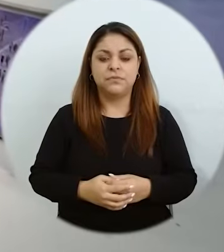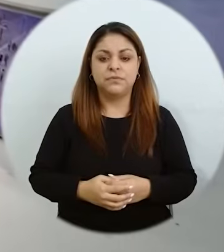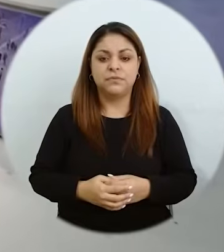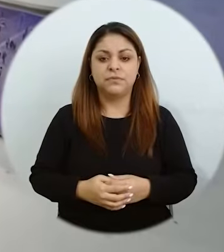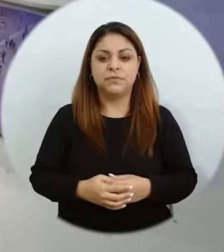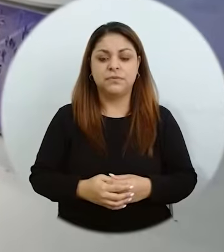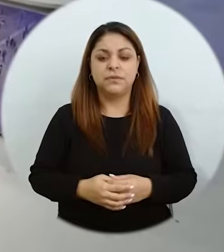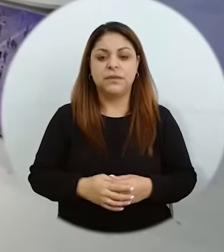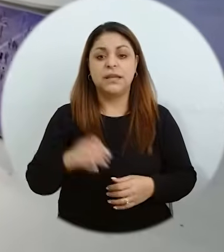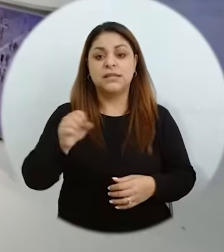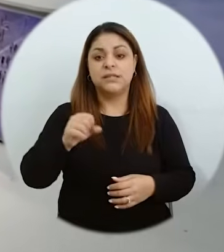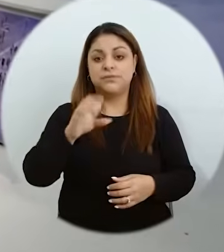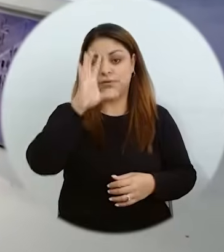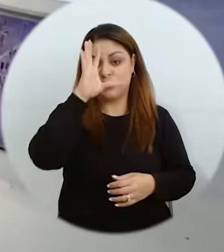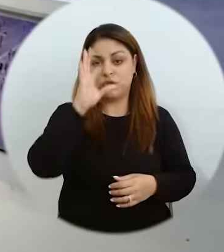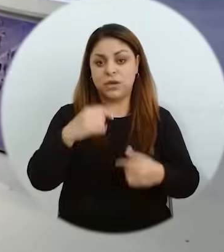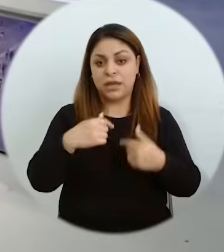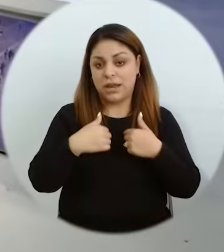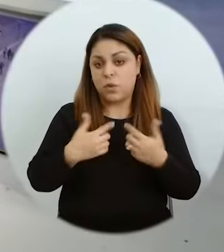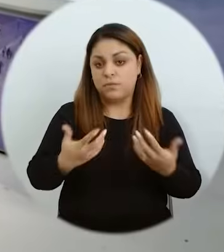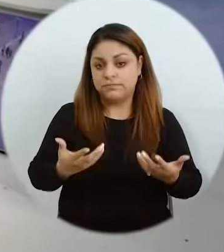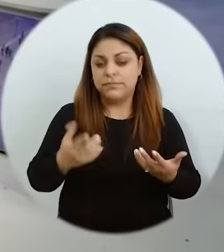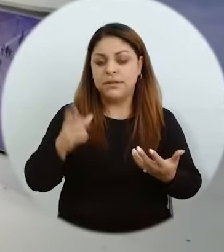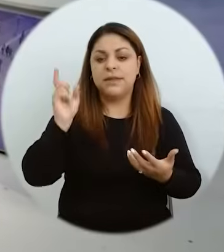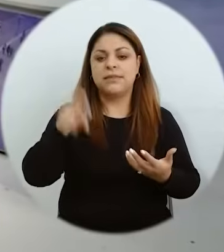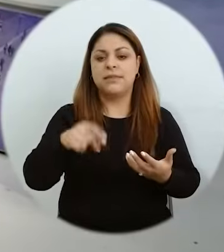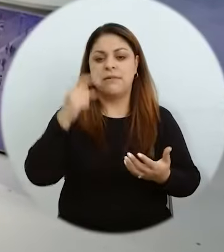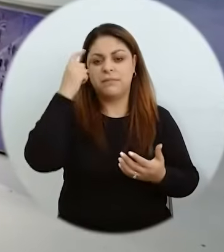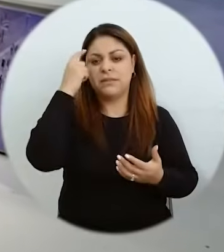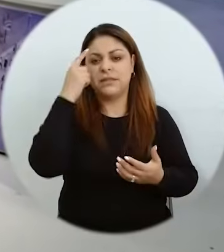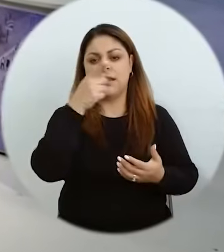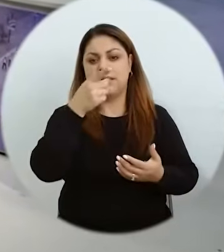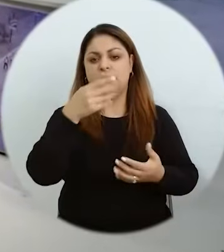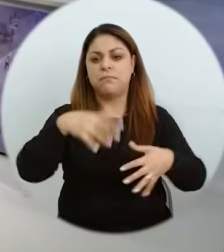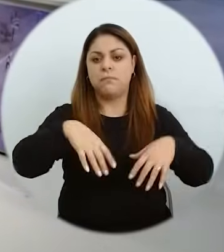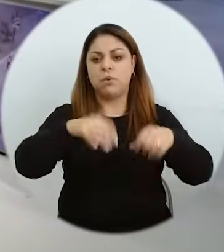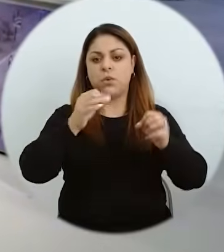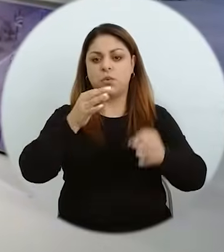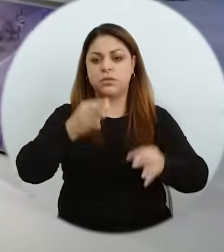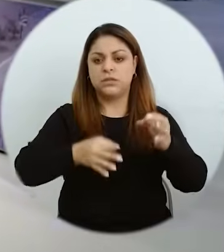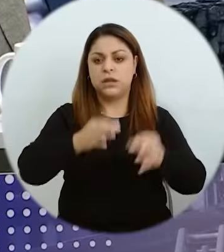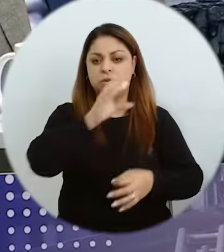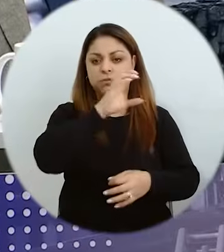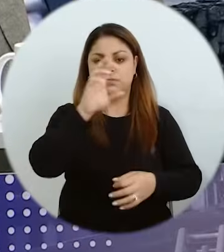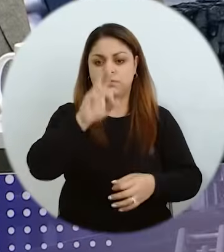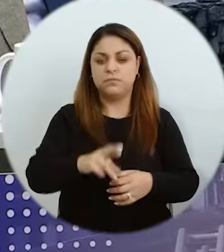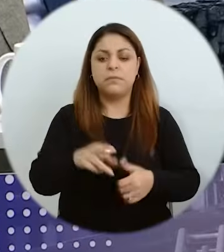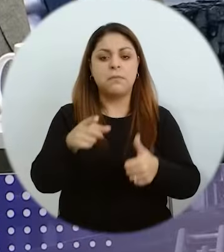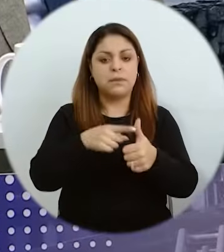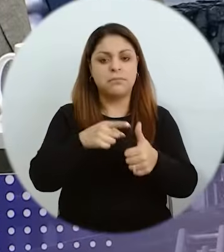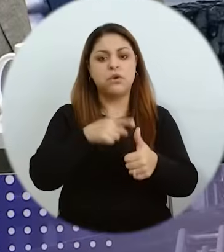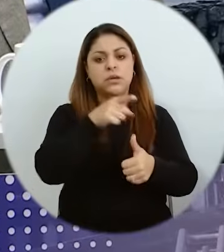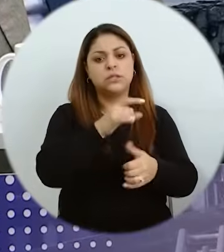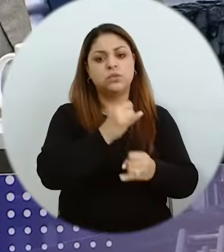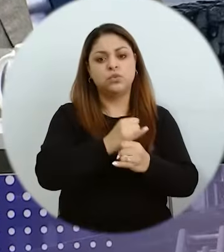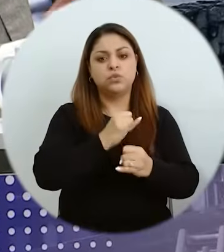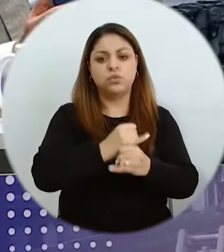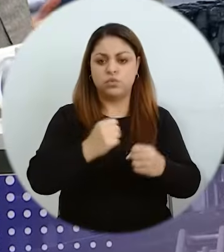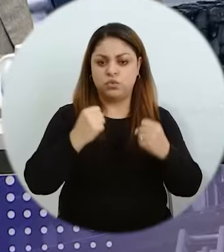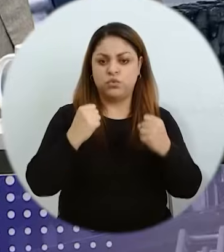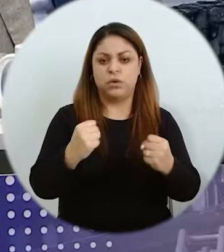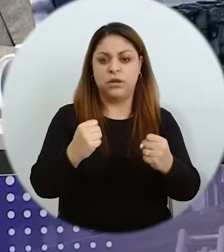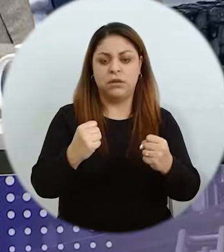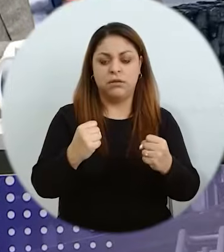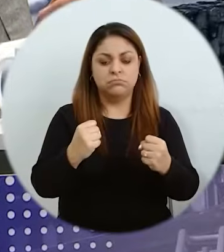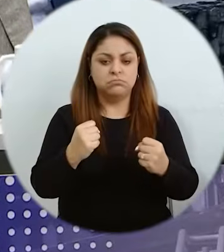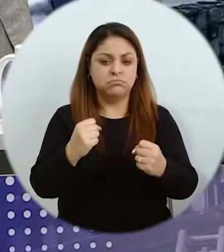Sí, yo creo que hay que tomar en cuenta una cosa del Poder Judicial costarricense. Primero, que es una institución sólida. Creo que hay que partir